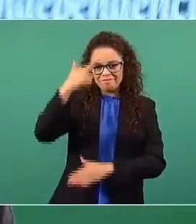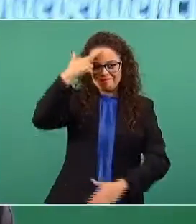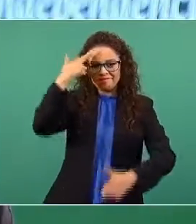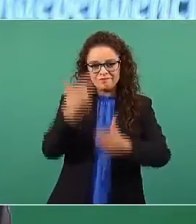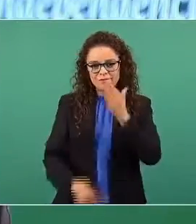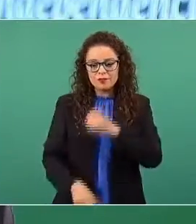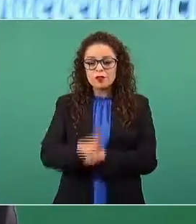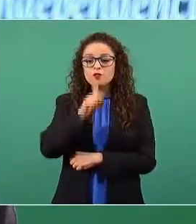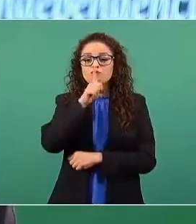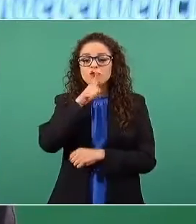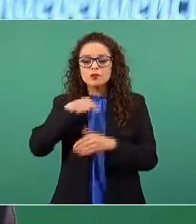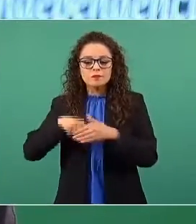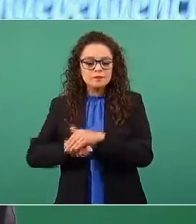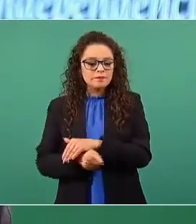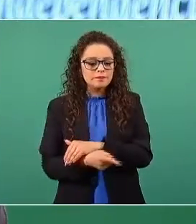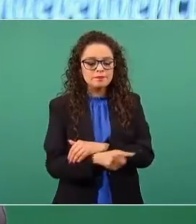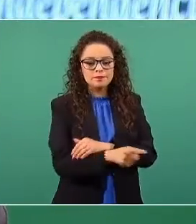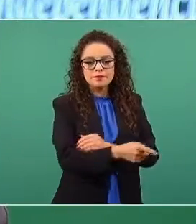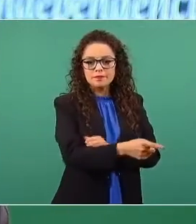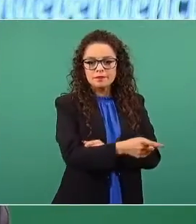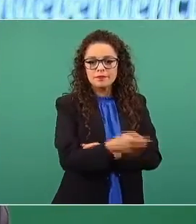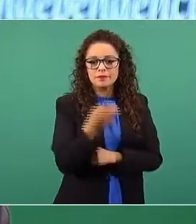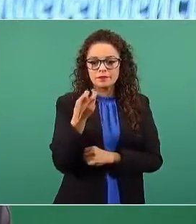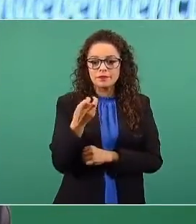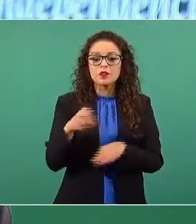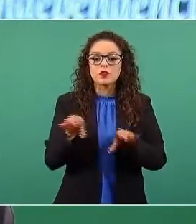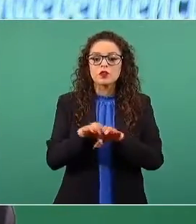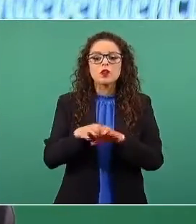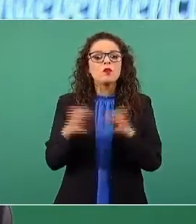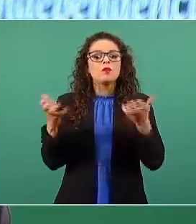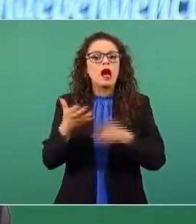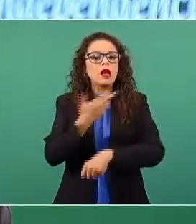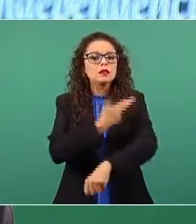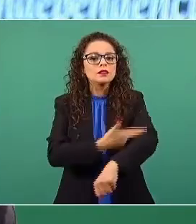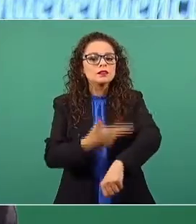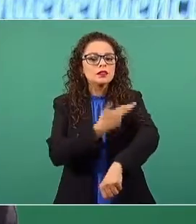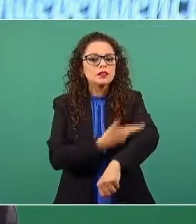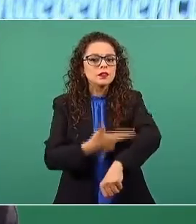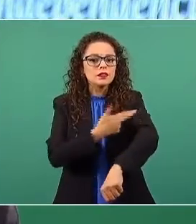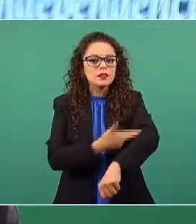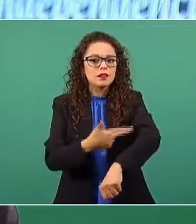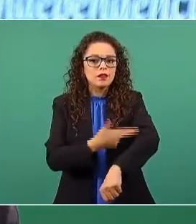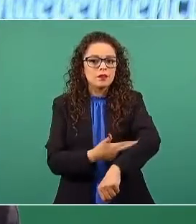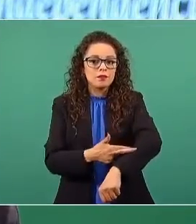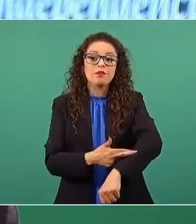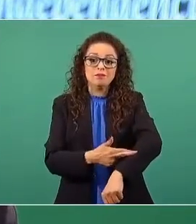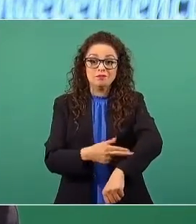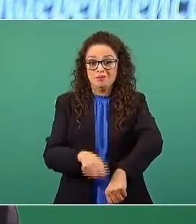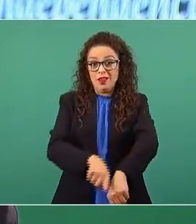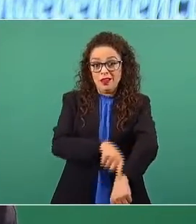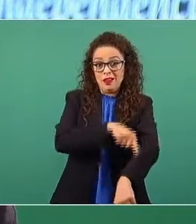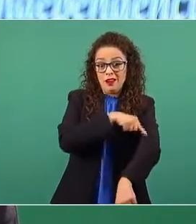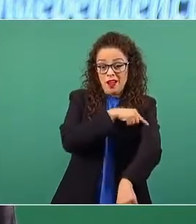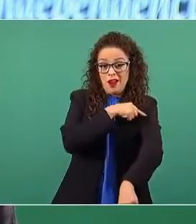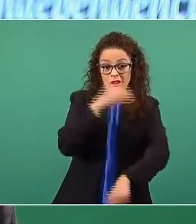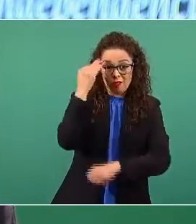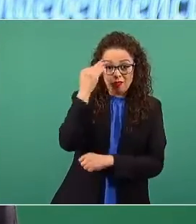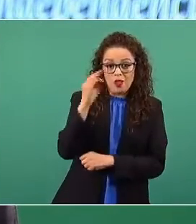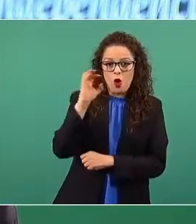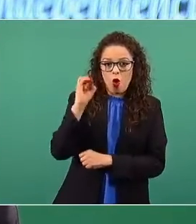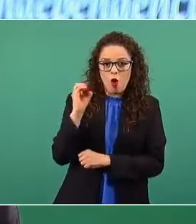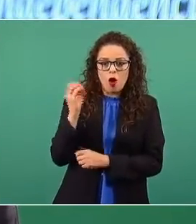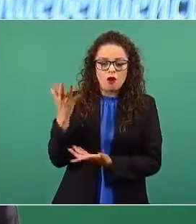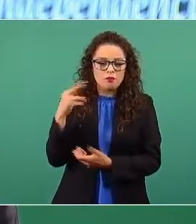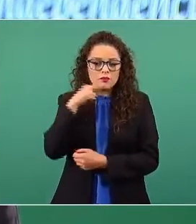discrecional seleccionar la velocidad de los trámites. La metáfora o la imagen del semáforo no es una